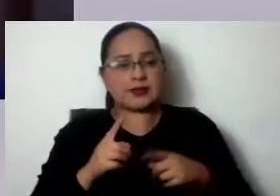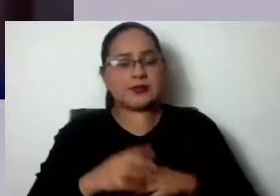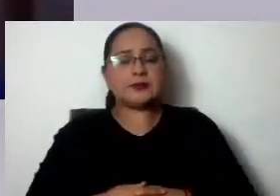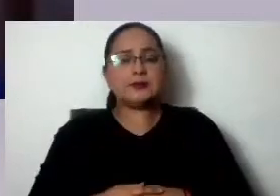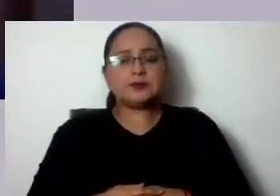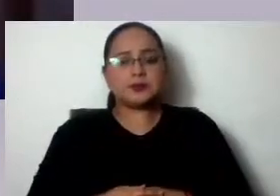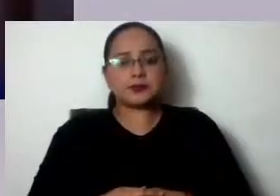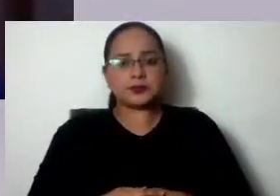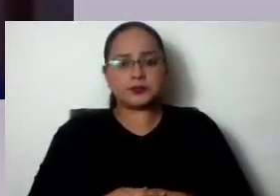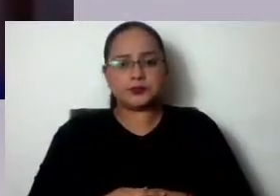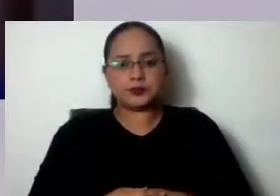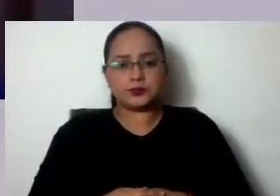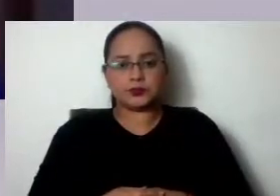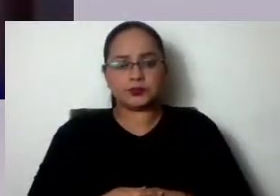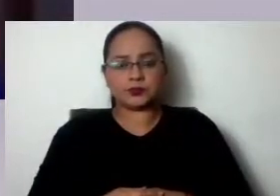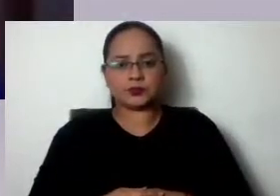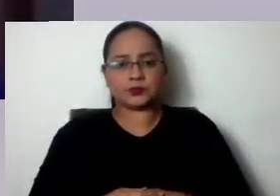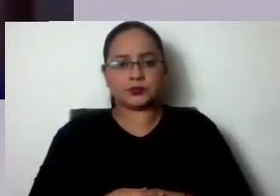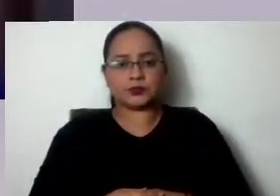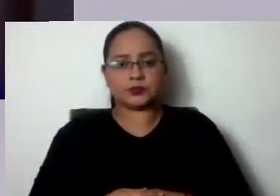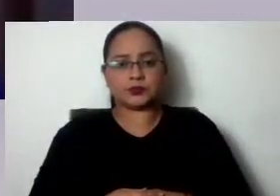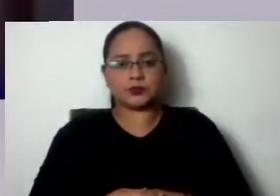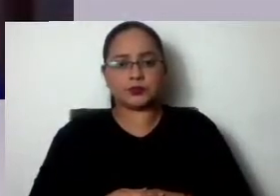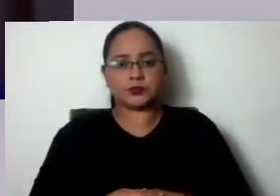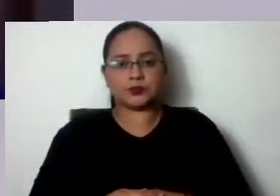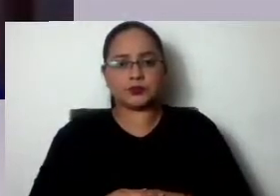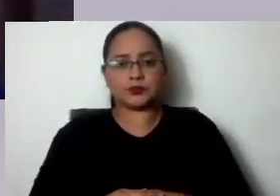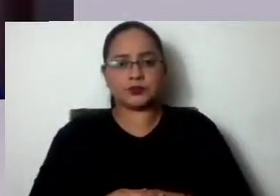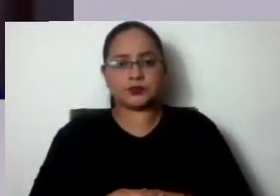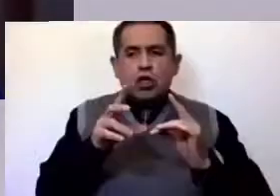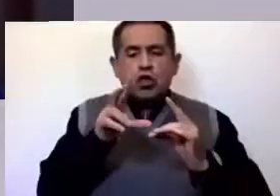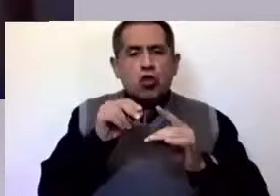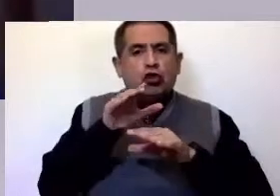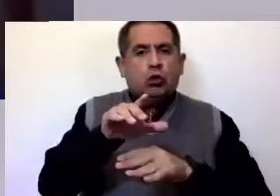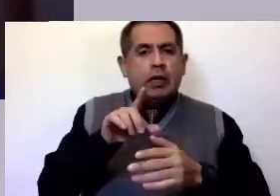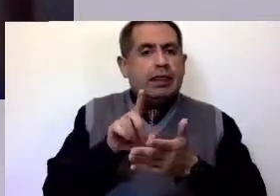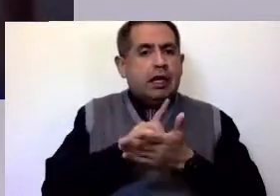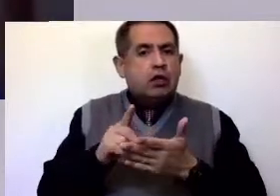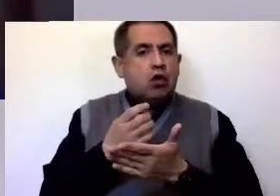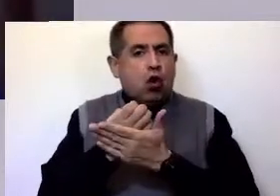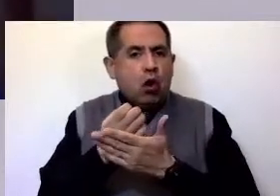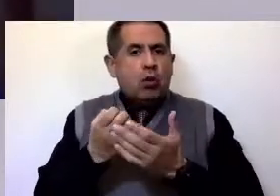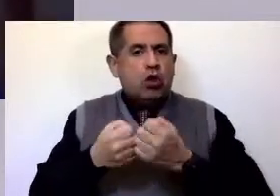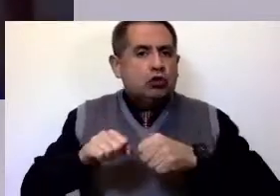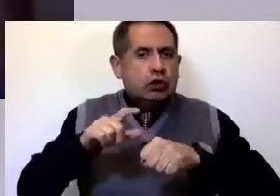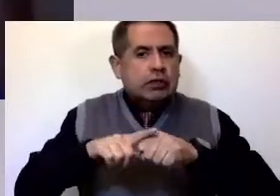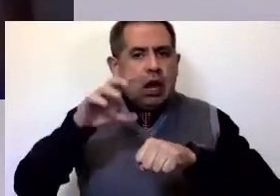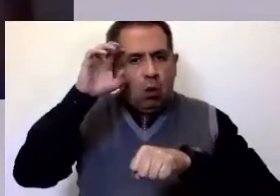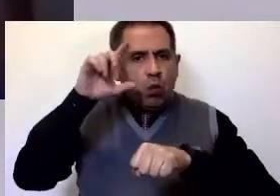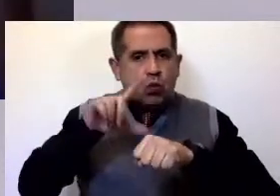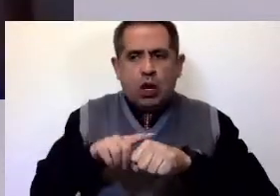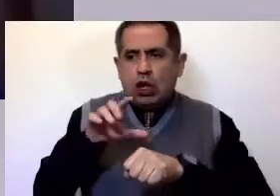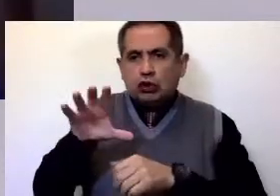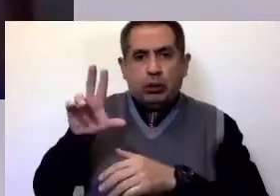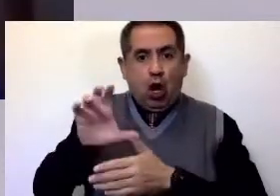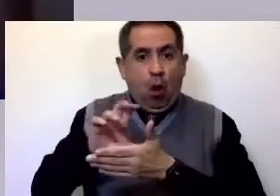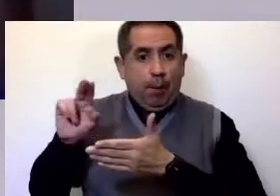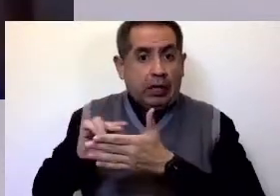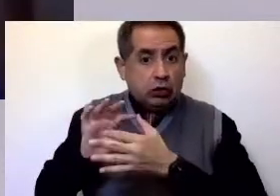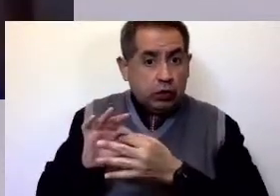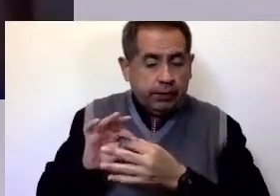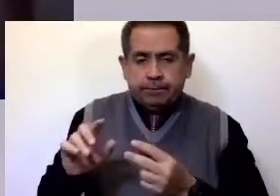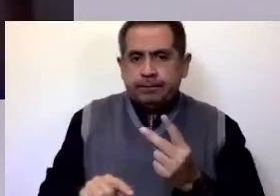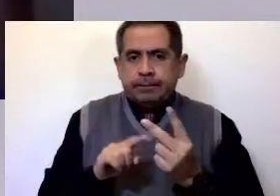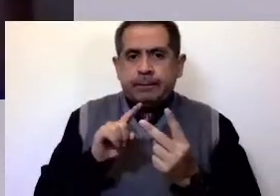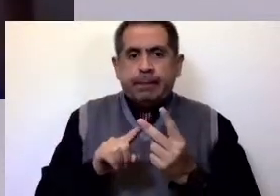que consideraba que no debía hacerse referencia a los derechos económicos sociales culturales en la convención la que propugnaba la